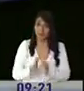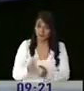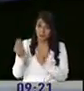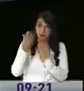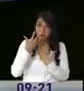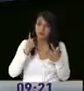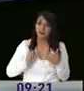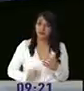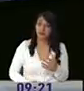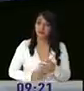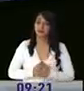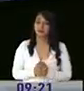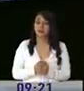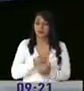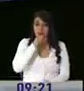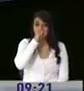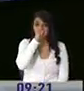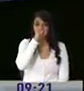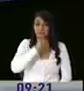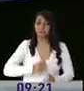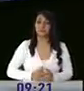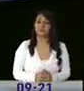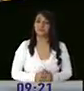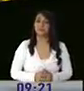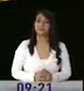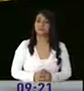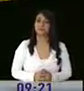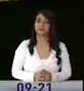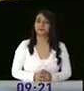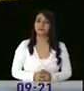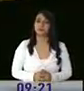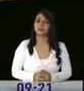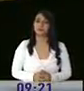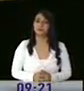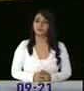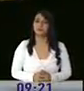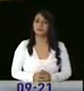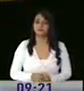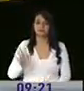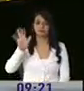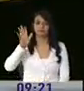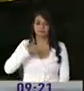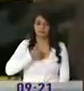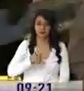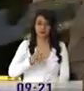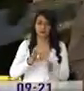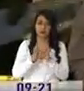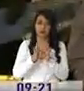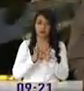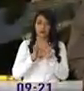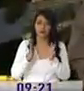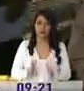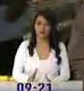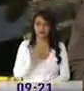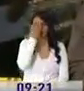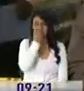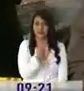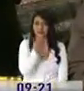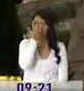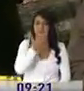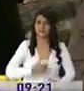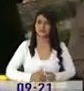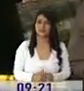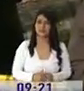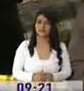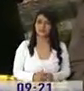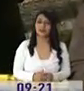detalles de estos están amable Hola qué tal compañeras un buen día en efecto nos